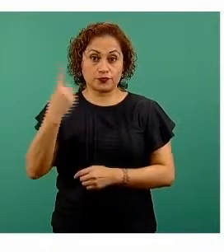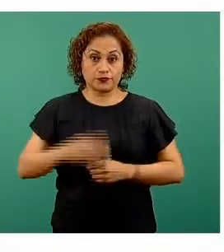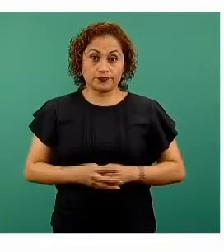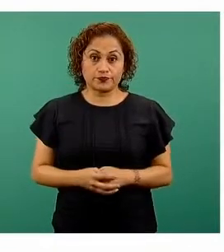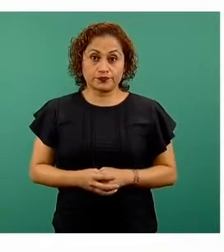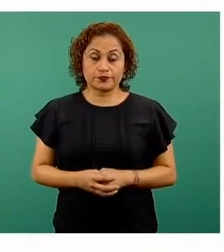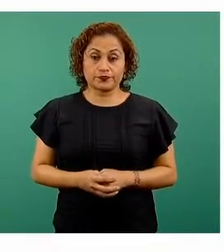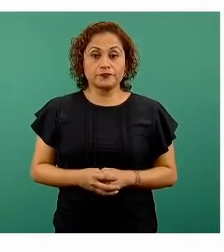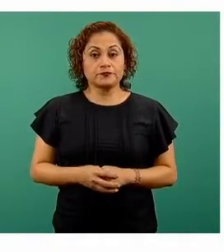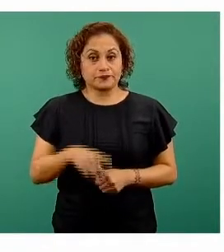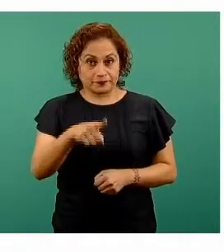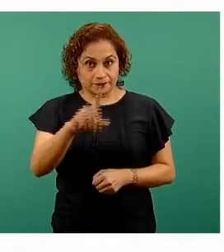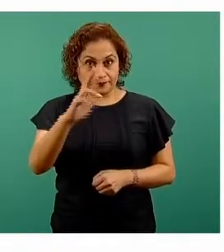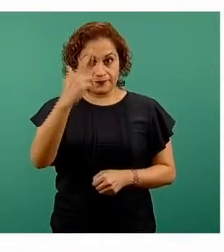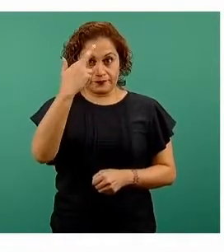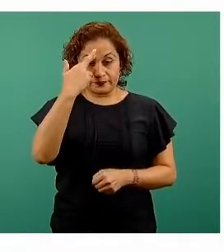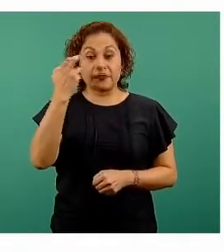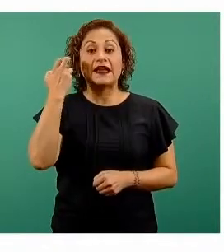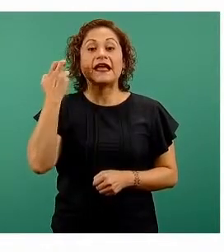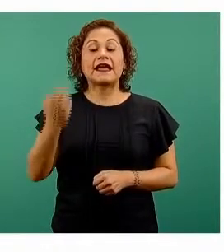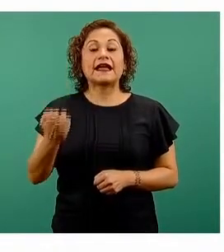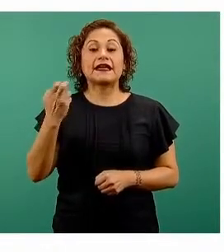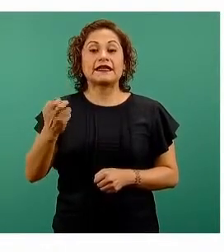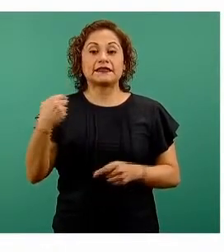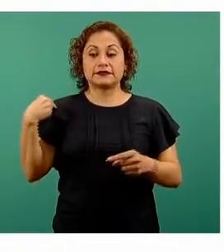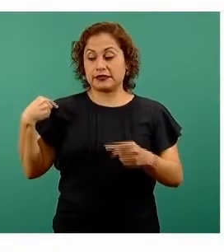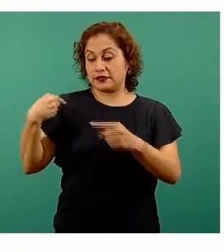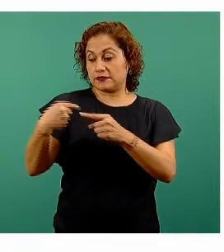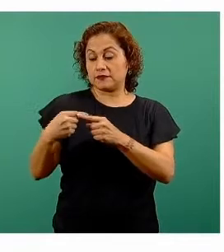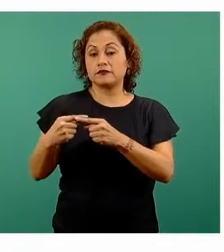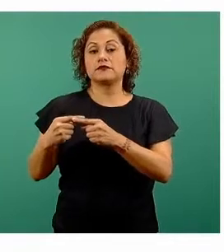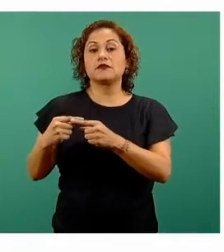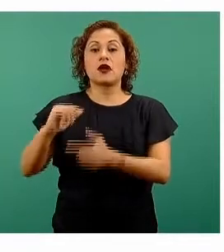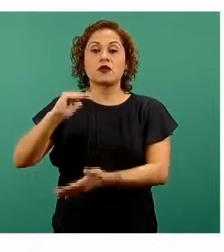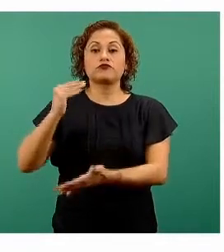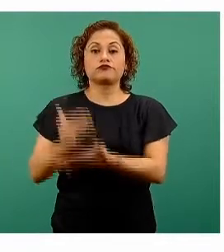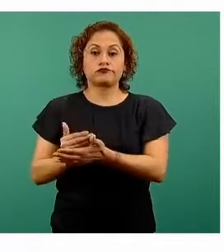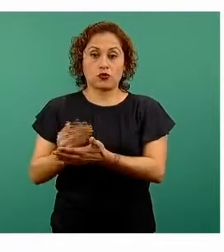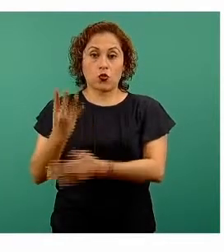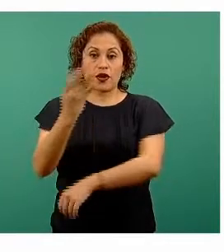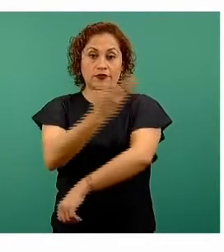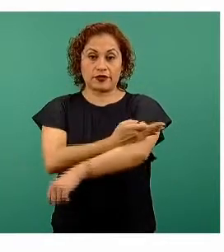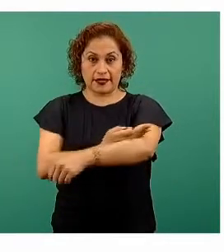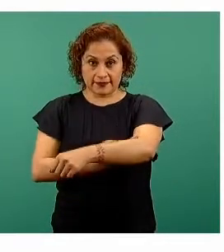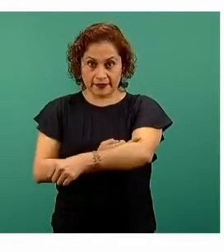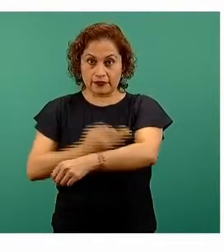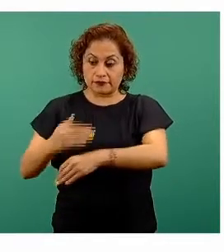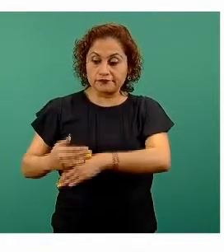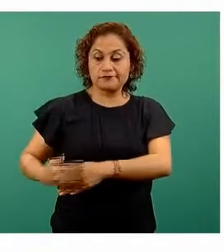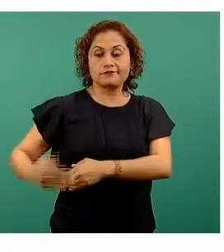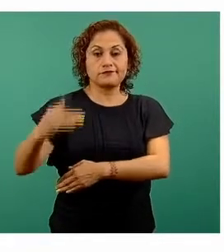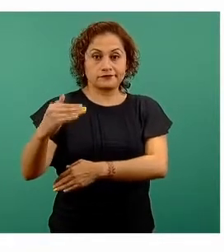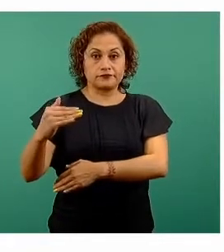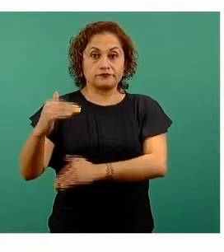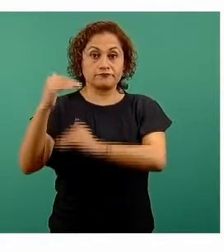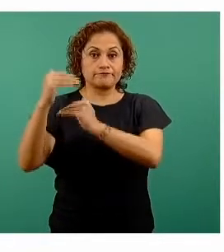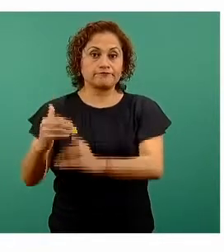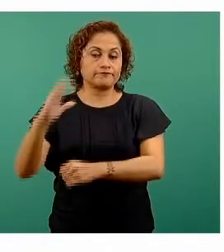350,000. Recordar que este es el corte de información de las 16 horas, a las 21 horas tenemos